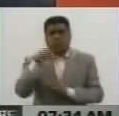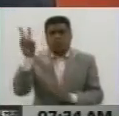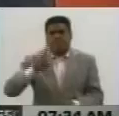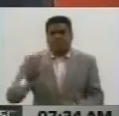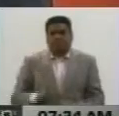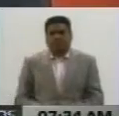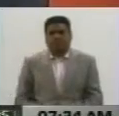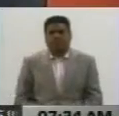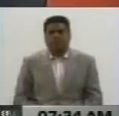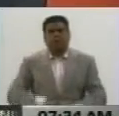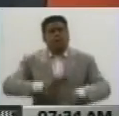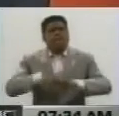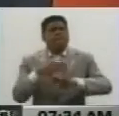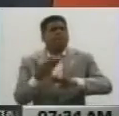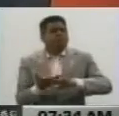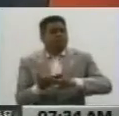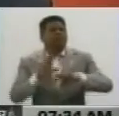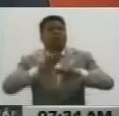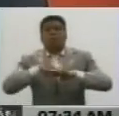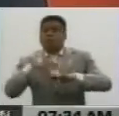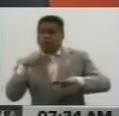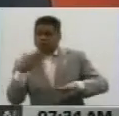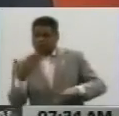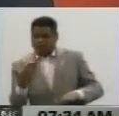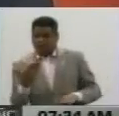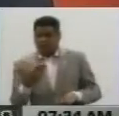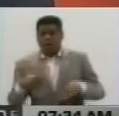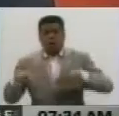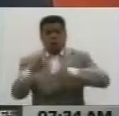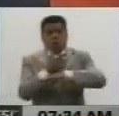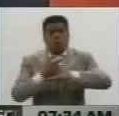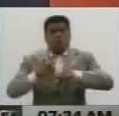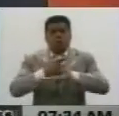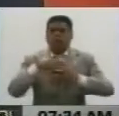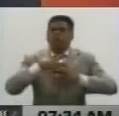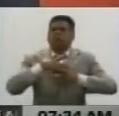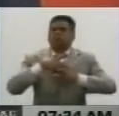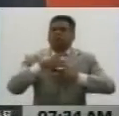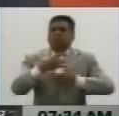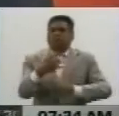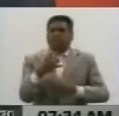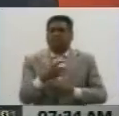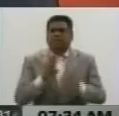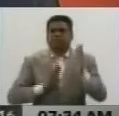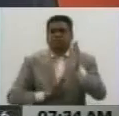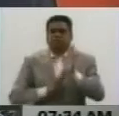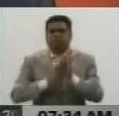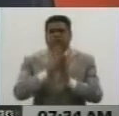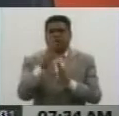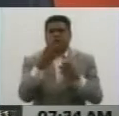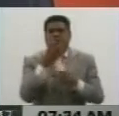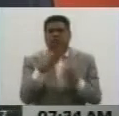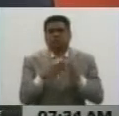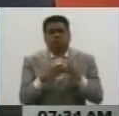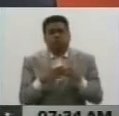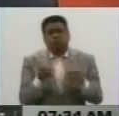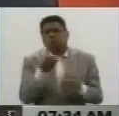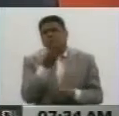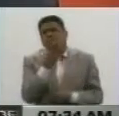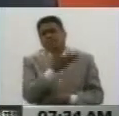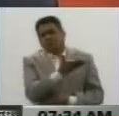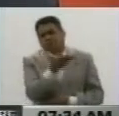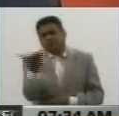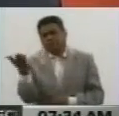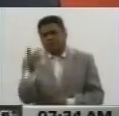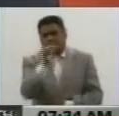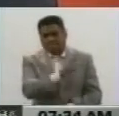el Estado, en su concepción amplia, tiene el interés de desarrollarlo para el beneficio de todos los ciudadanos.